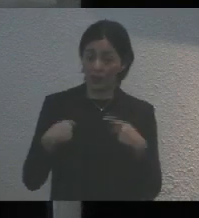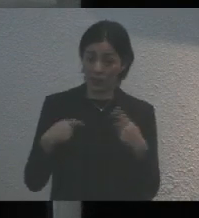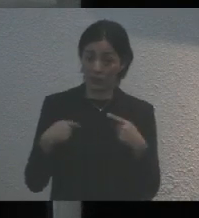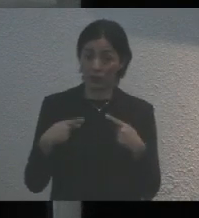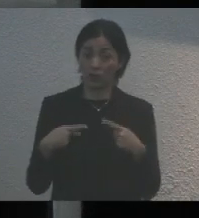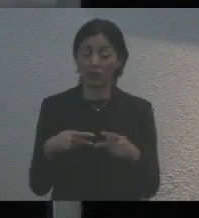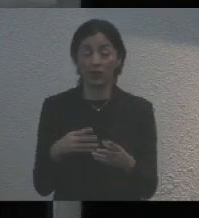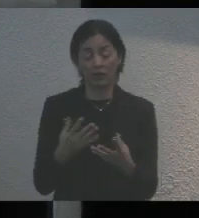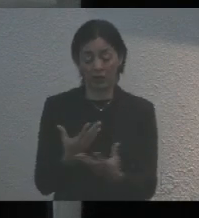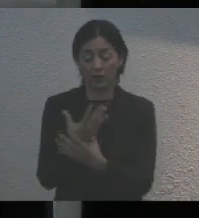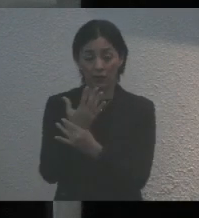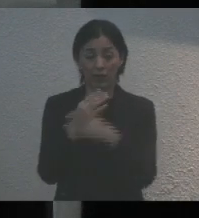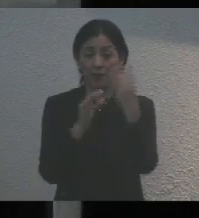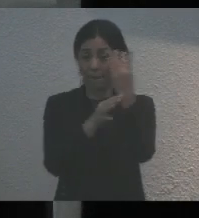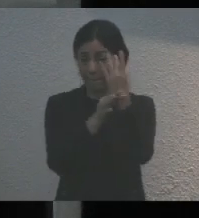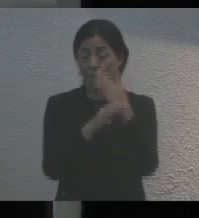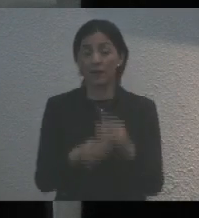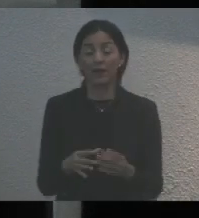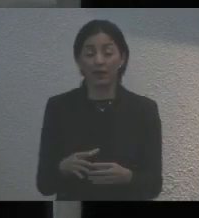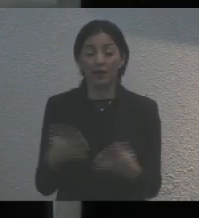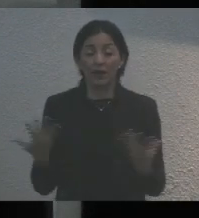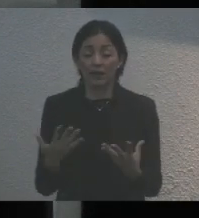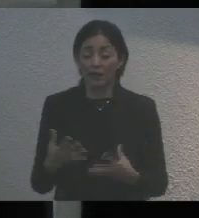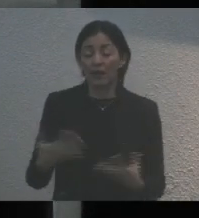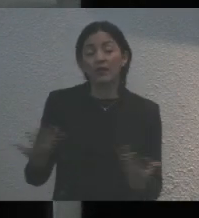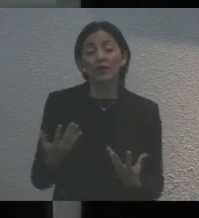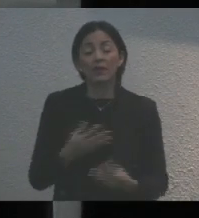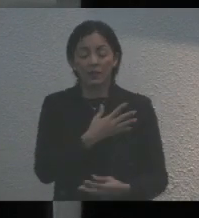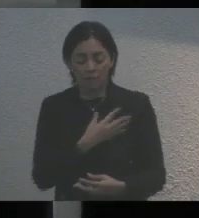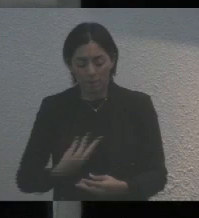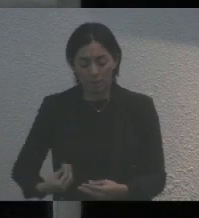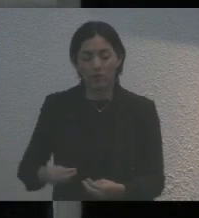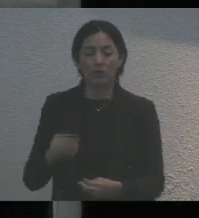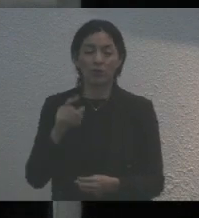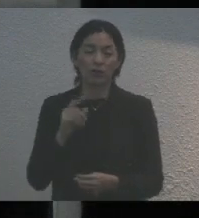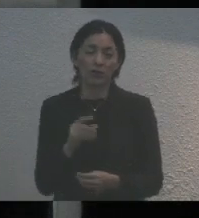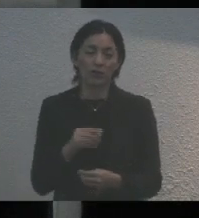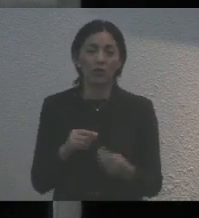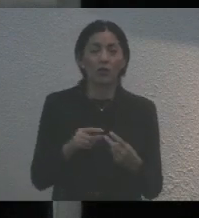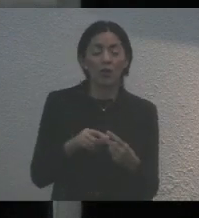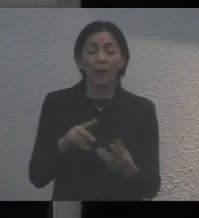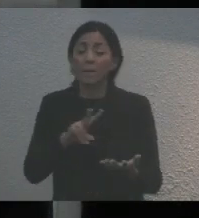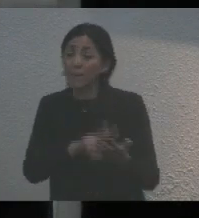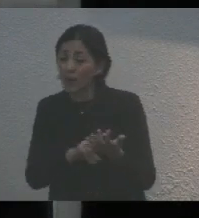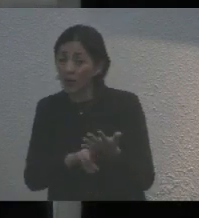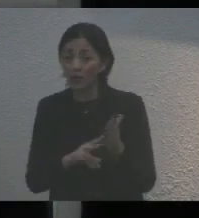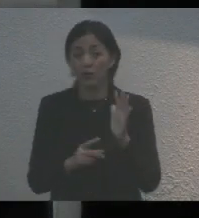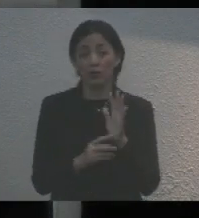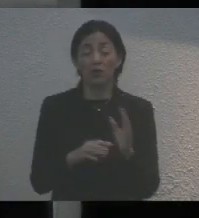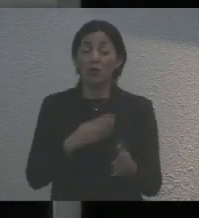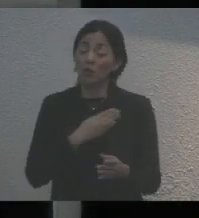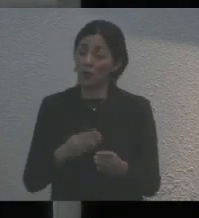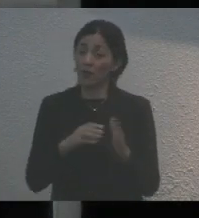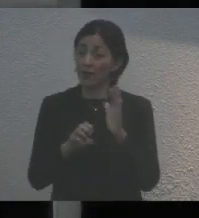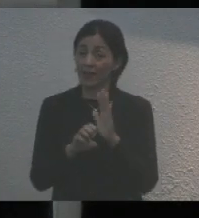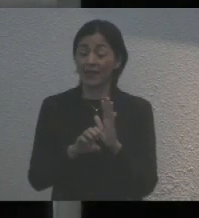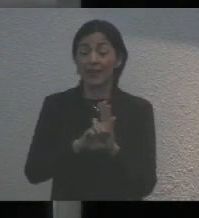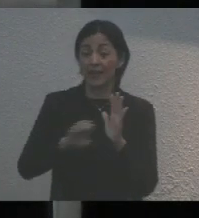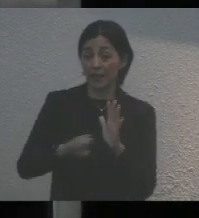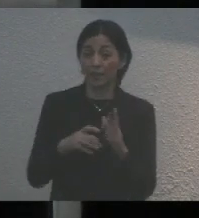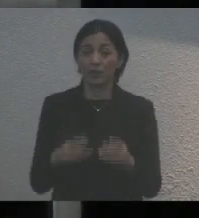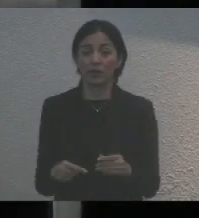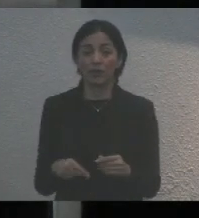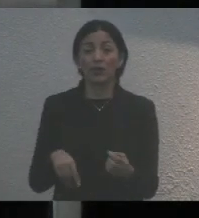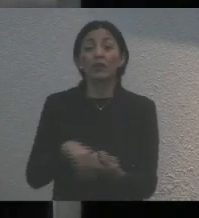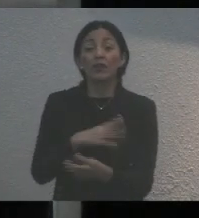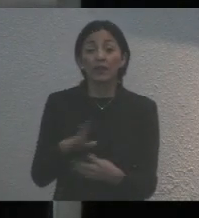en nuestras manos. El criar buenos hijos, el practicar los valores y dar un buen ejemplo, esa debería de ser una